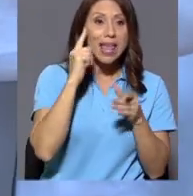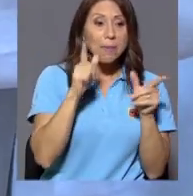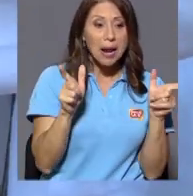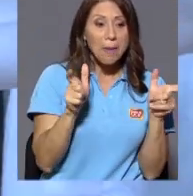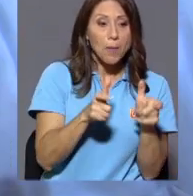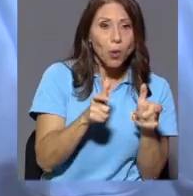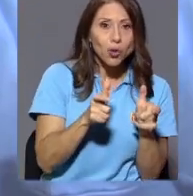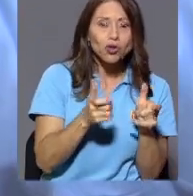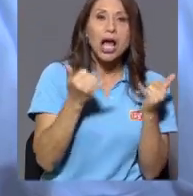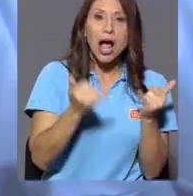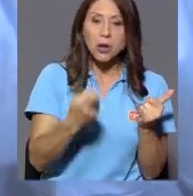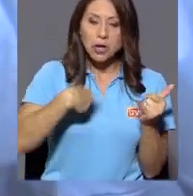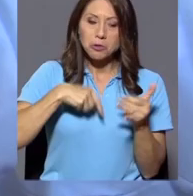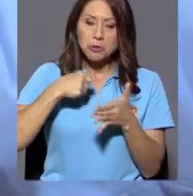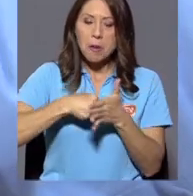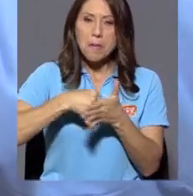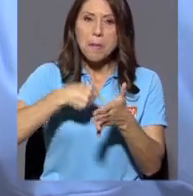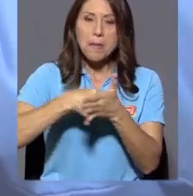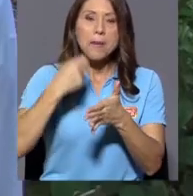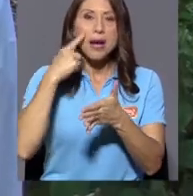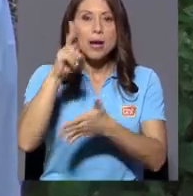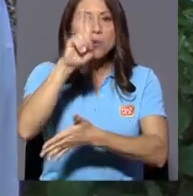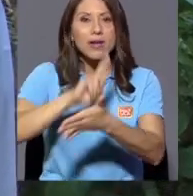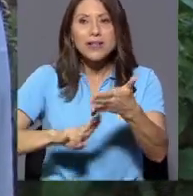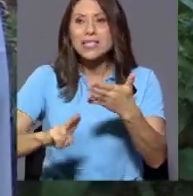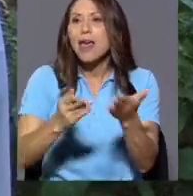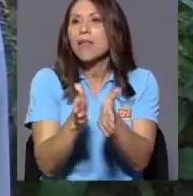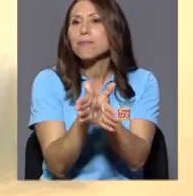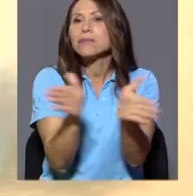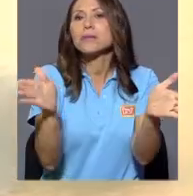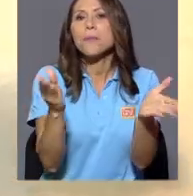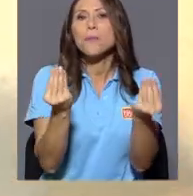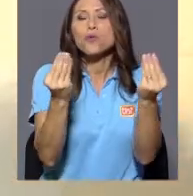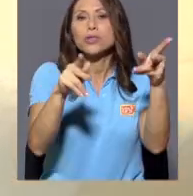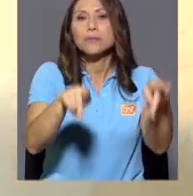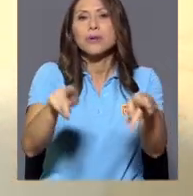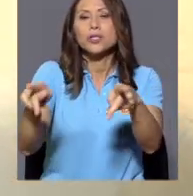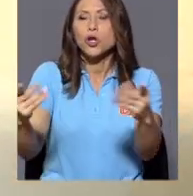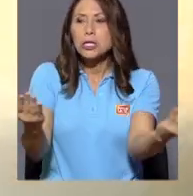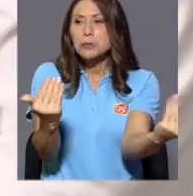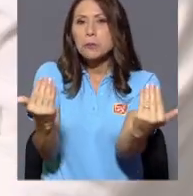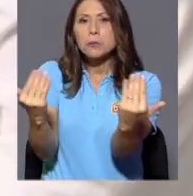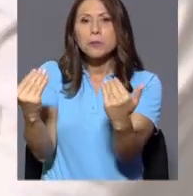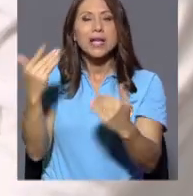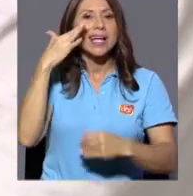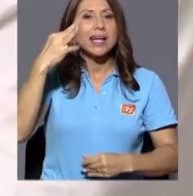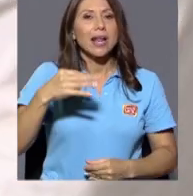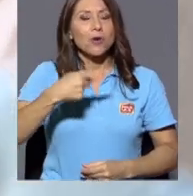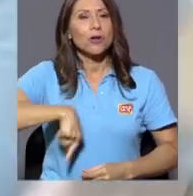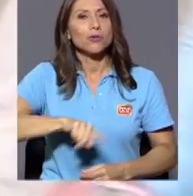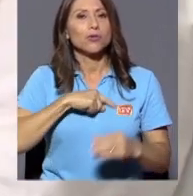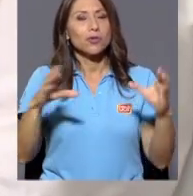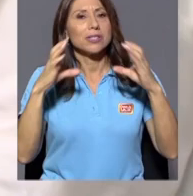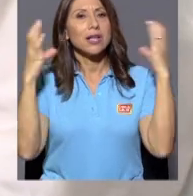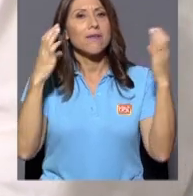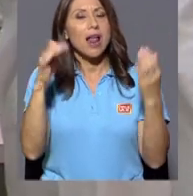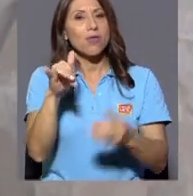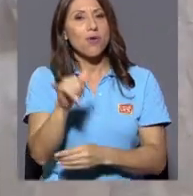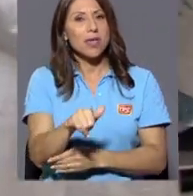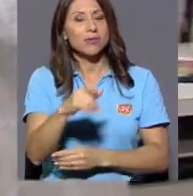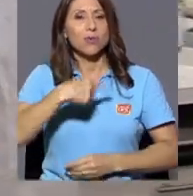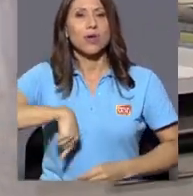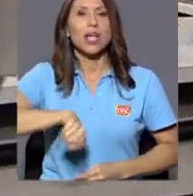por una universidad para muchos y creo que estamos precisamente celebrando conmemorando eso que nuestras universidades